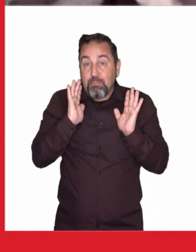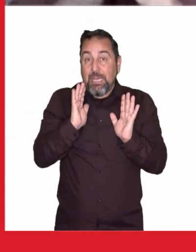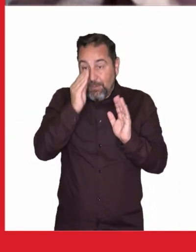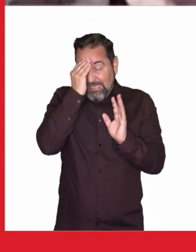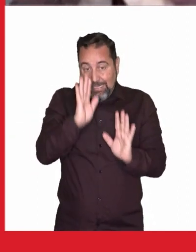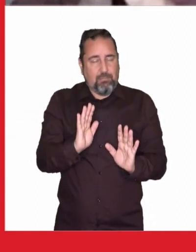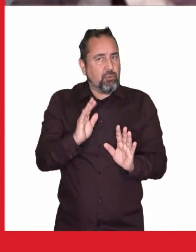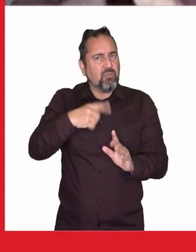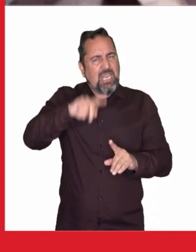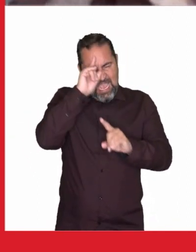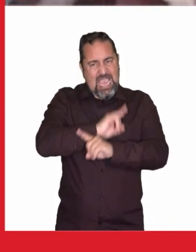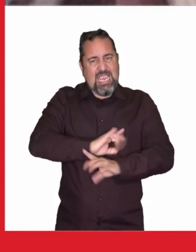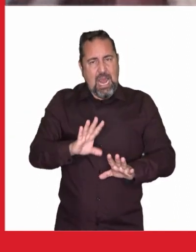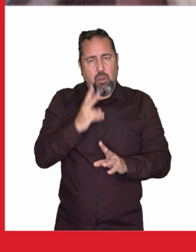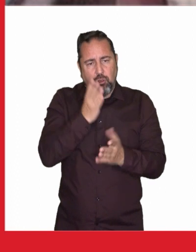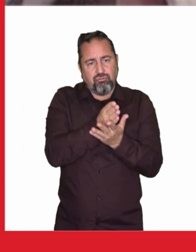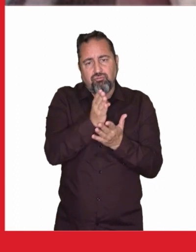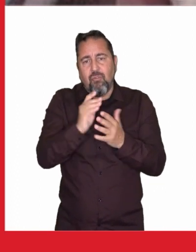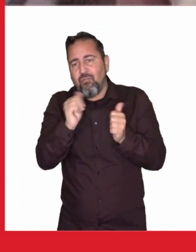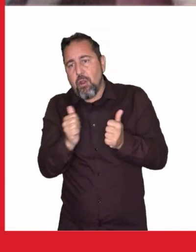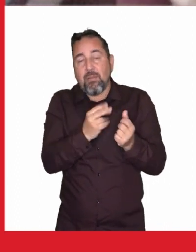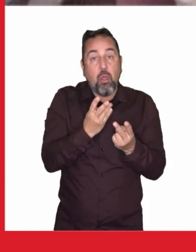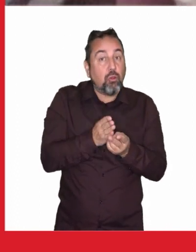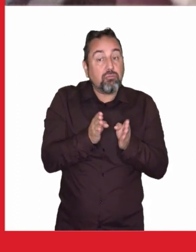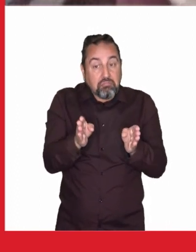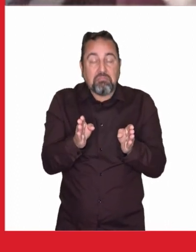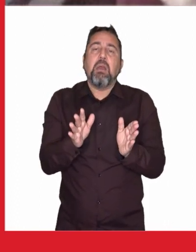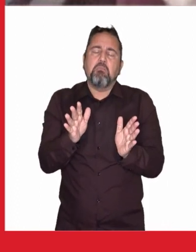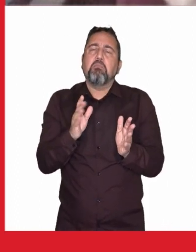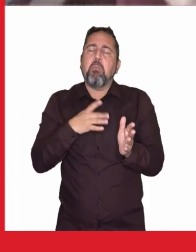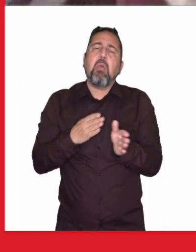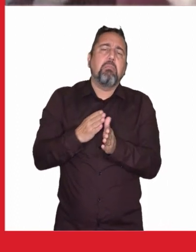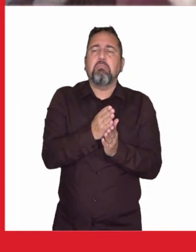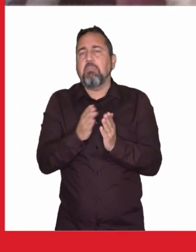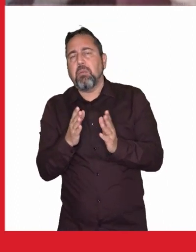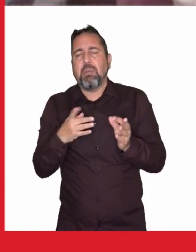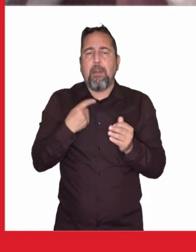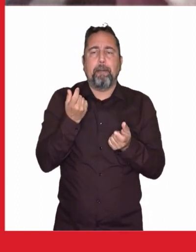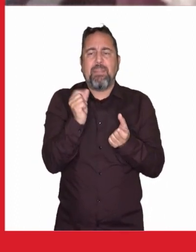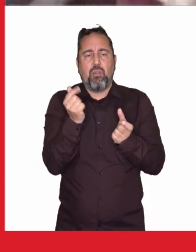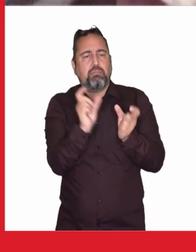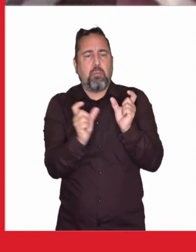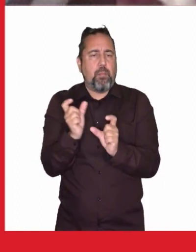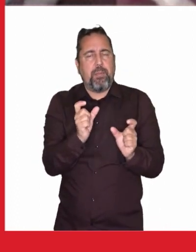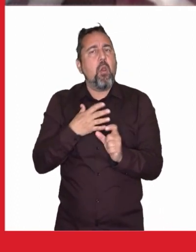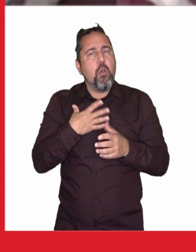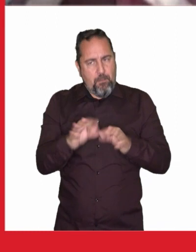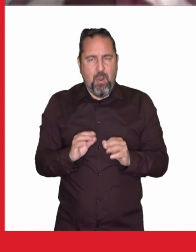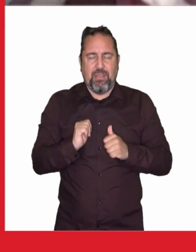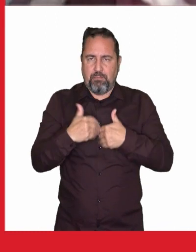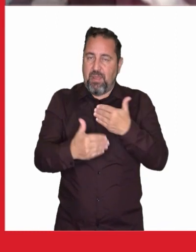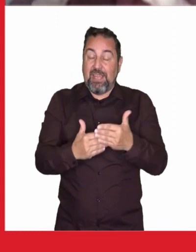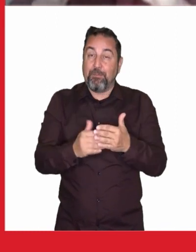y mecanismos muy diferentes, pero creemos que si tenéis claros estos dos mecanismos, estáis por lo menos orientados a poder